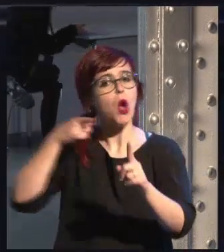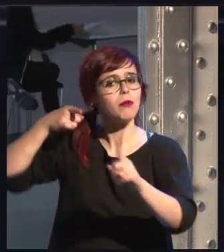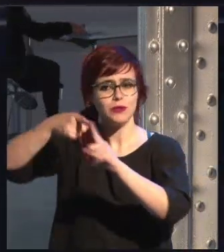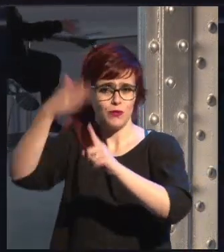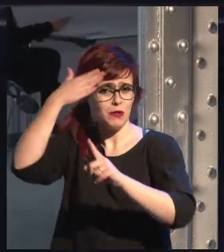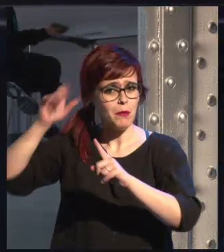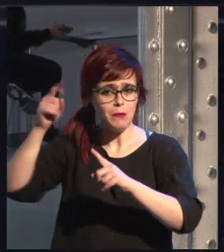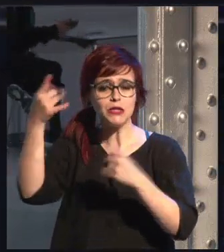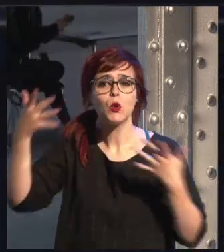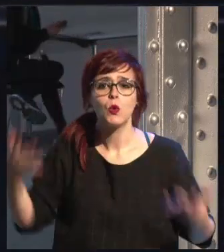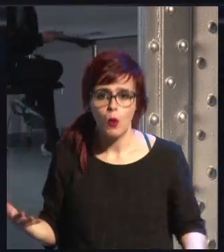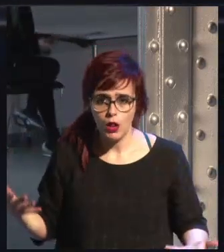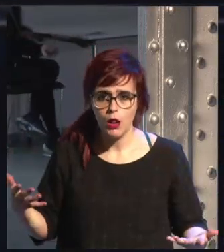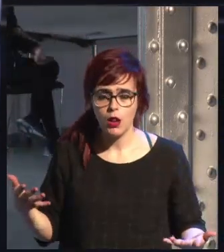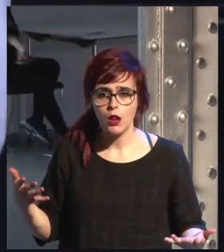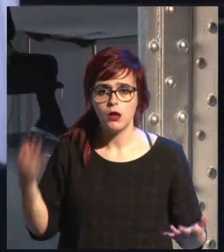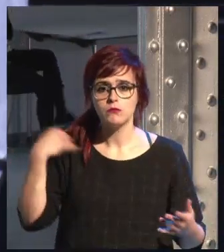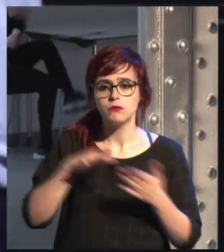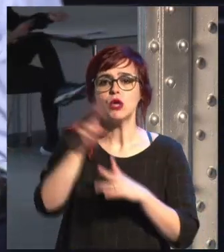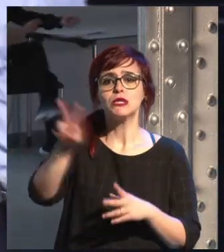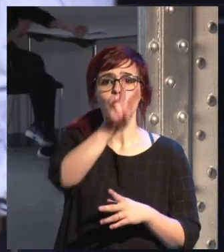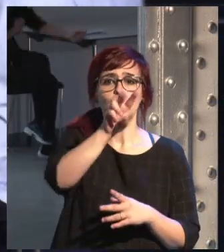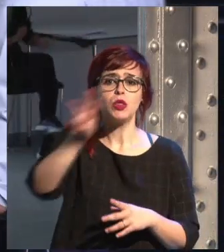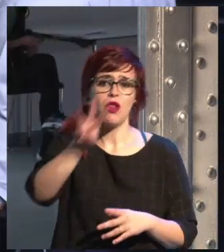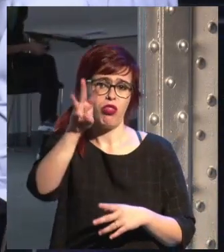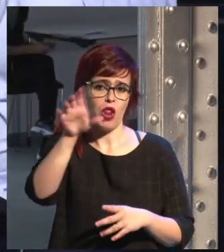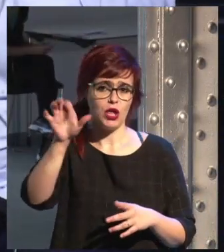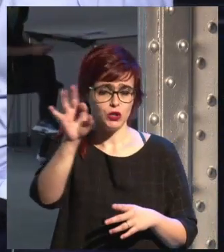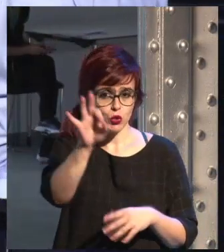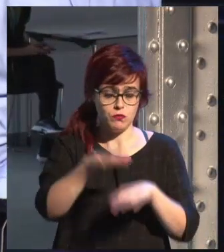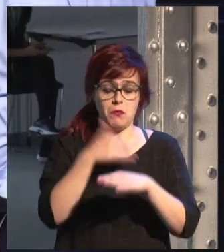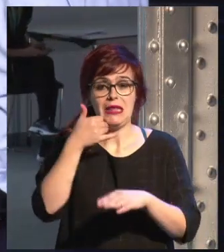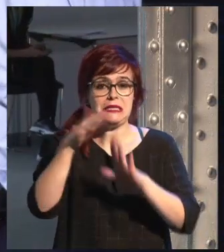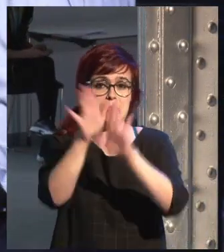para alumnos de segundo y de tercero de la ESO. Y nada, voy terminando ya.